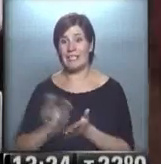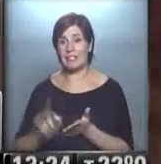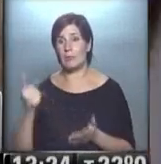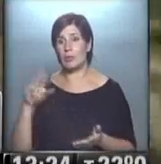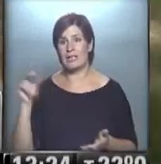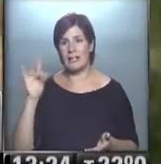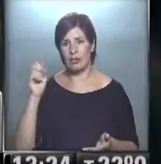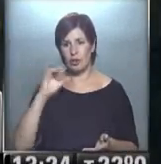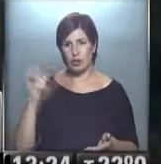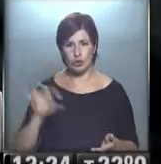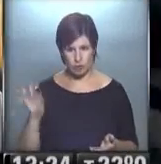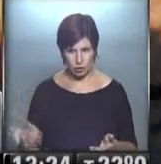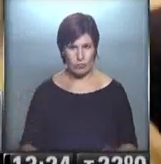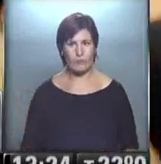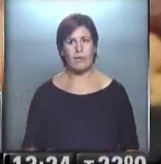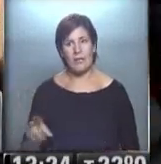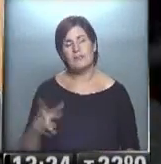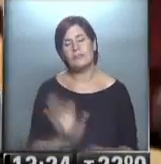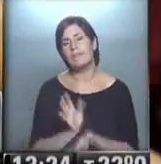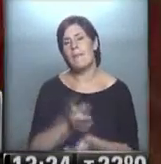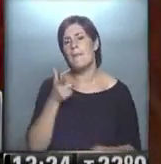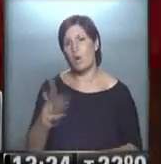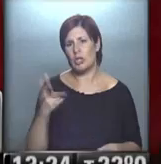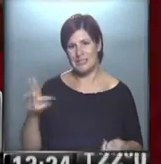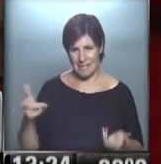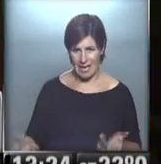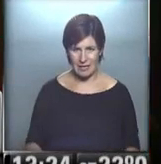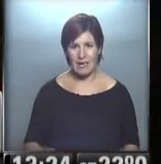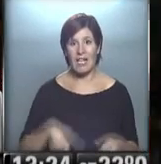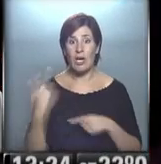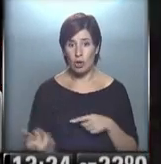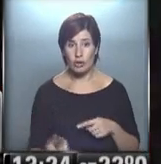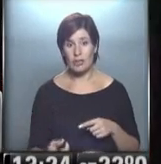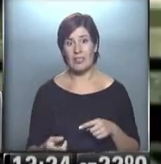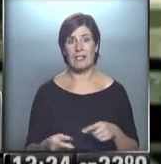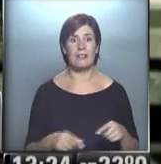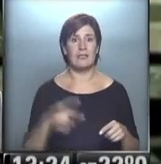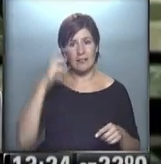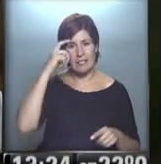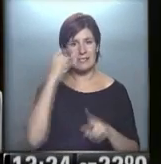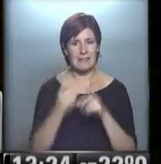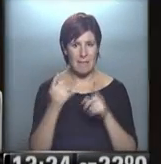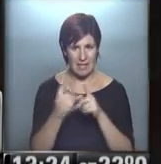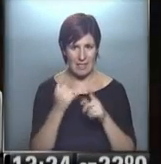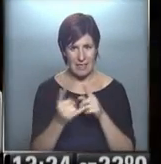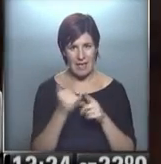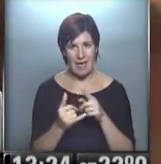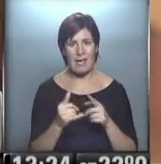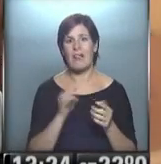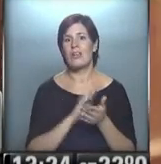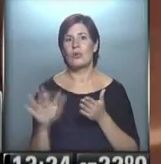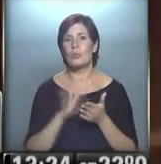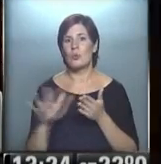mató al bebé Uriarte policial martes 11 más ficciones a las 22:30 de martes a jueves con el estreno